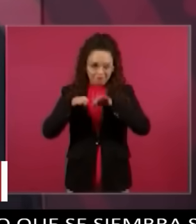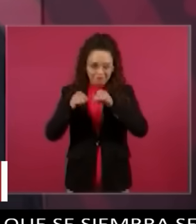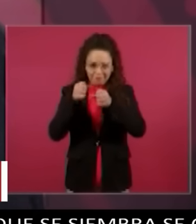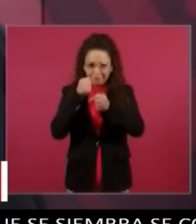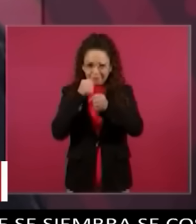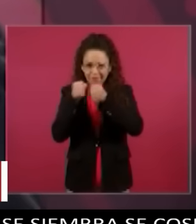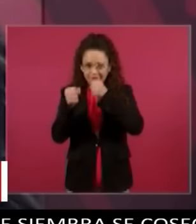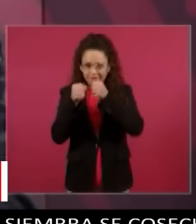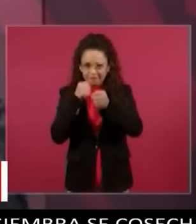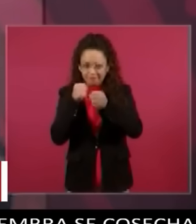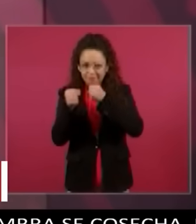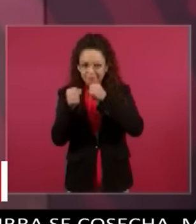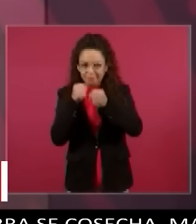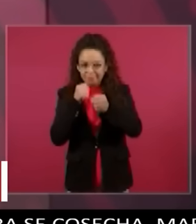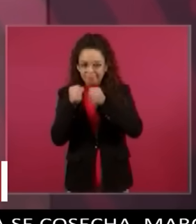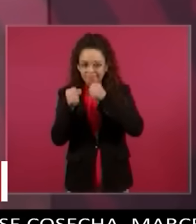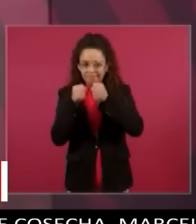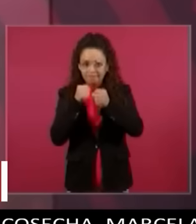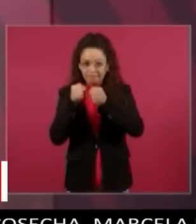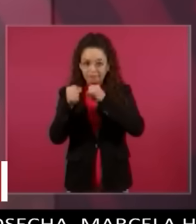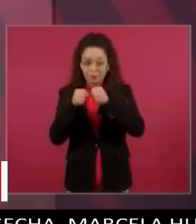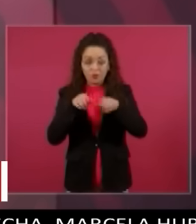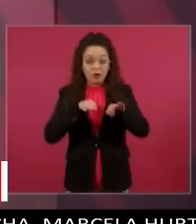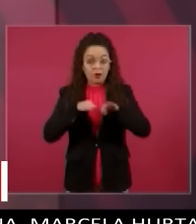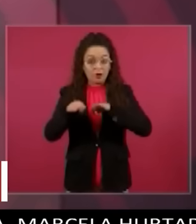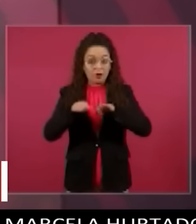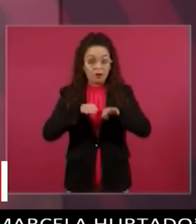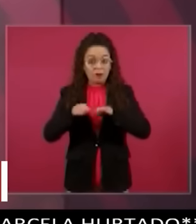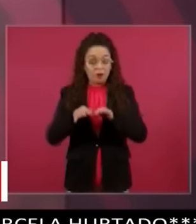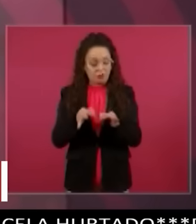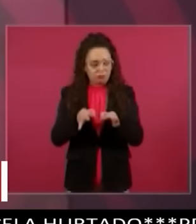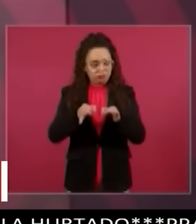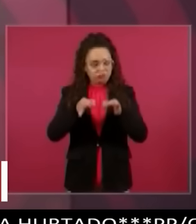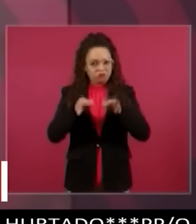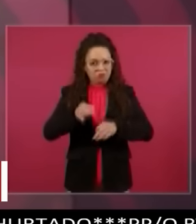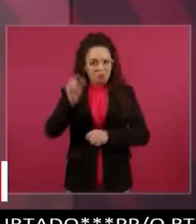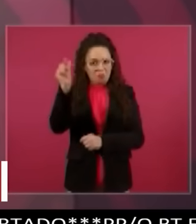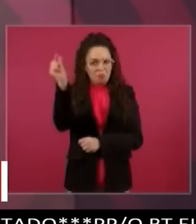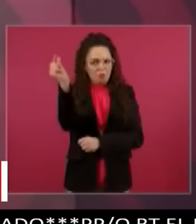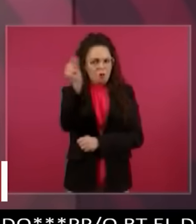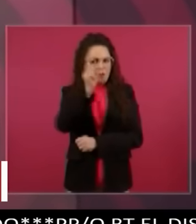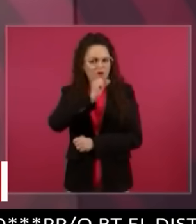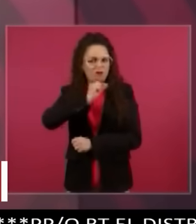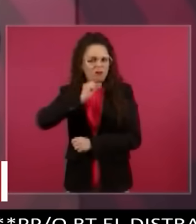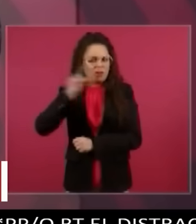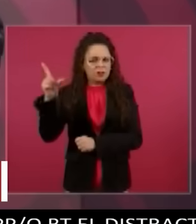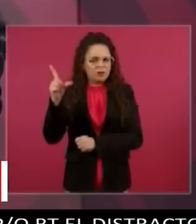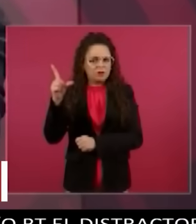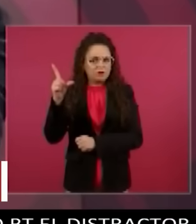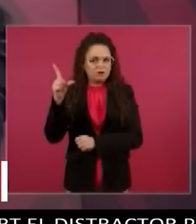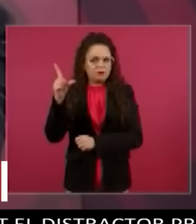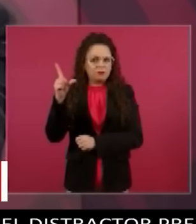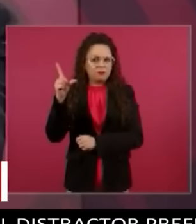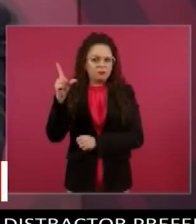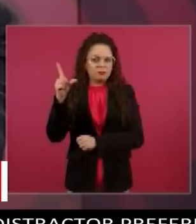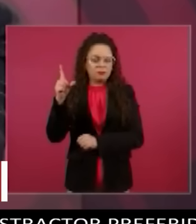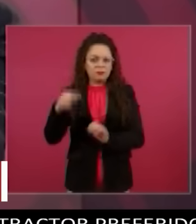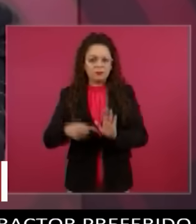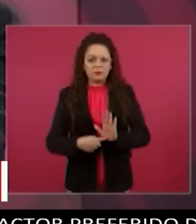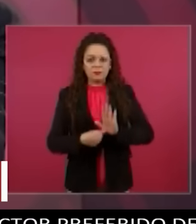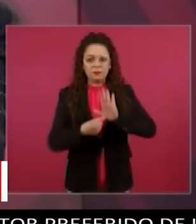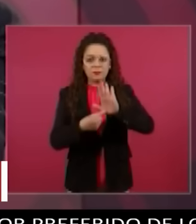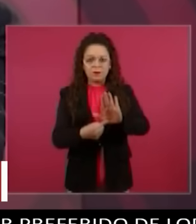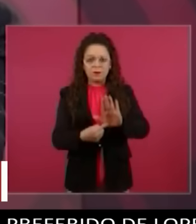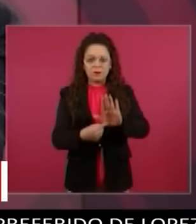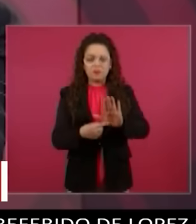confesó recientemente que el ministro Saldívar fue su esbirro a través del cual se entrometió en los asuntos jurisdiccionales